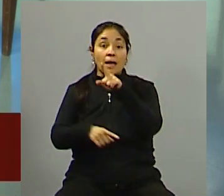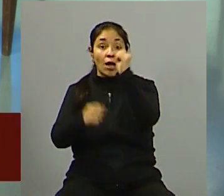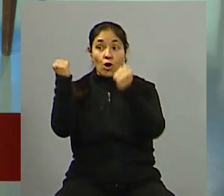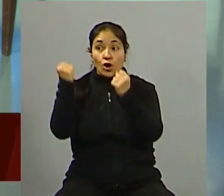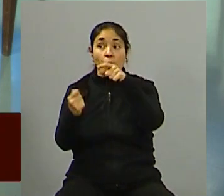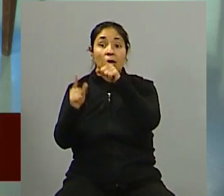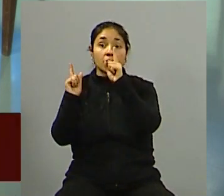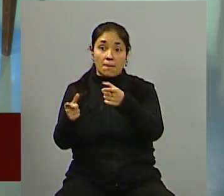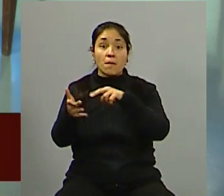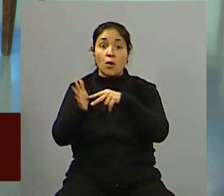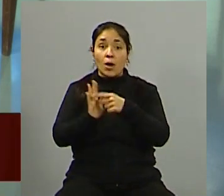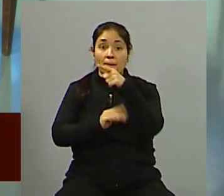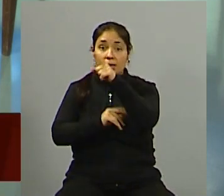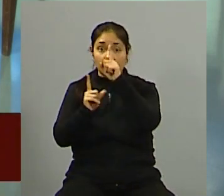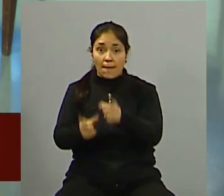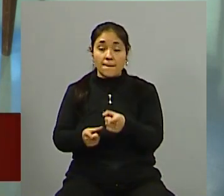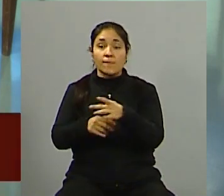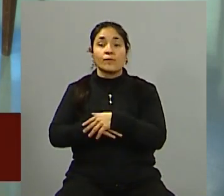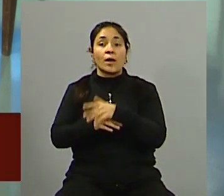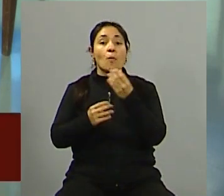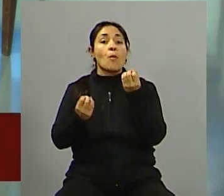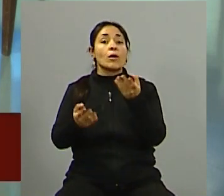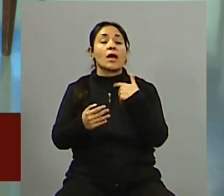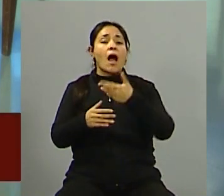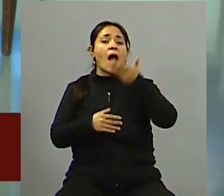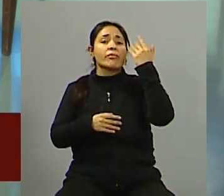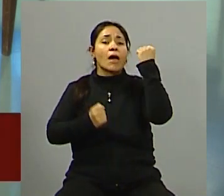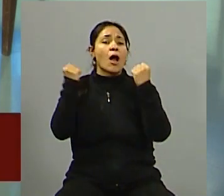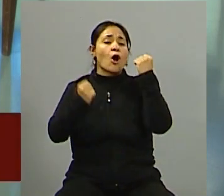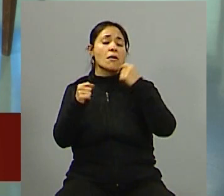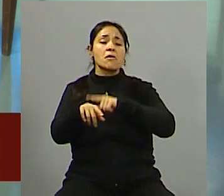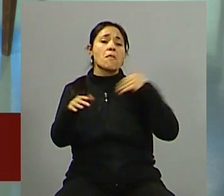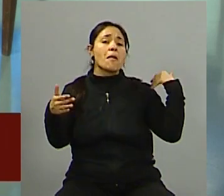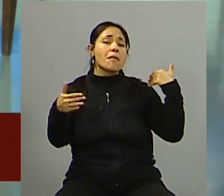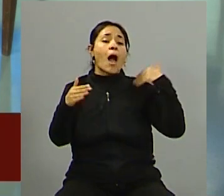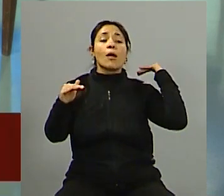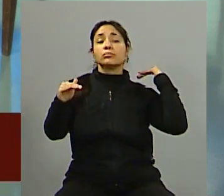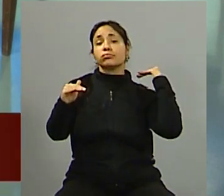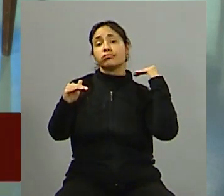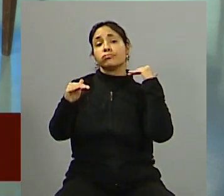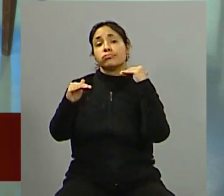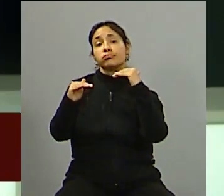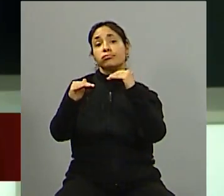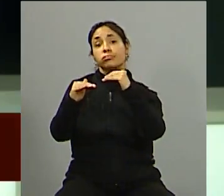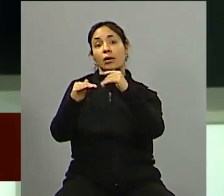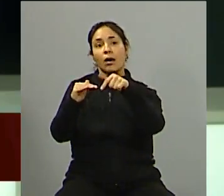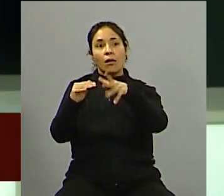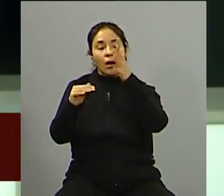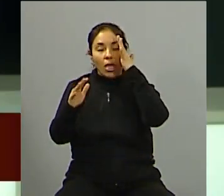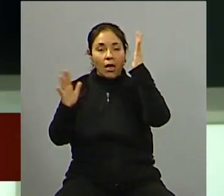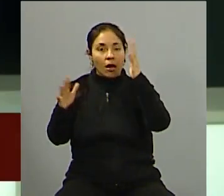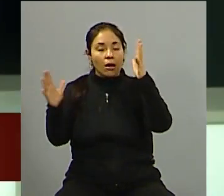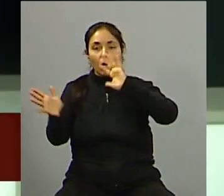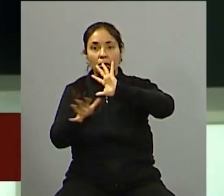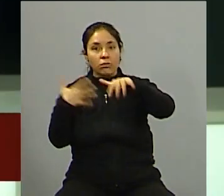también ha empezado a ser una preocupación porque ha sido muy estable la economía durante mucho tiempo en exactamente, Europa. y ese panorama cambió a nivel mundial y lo está